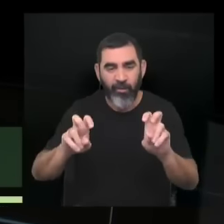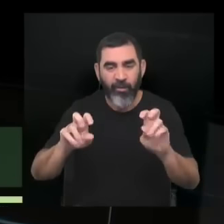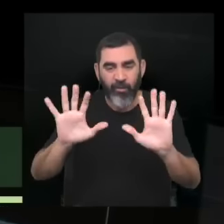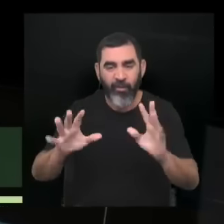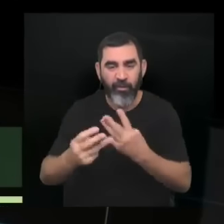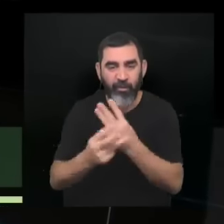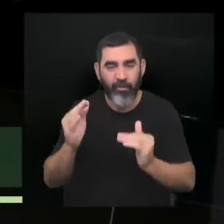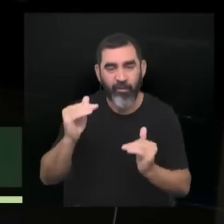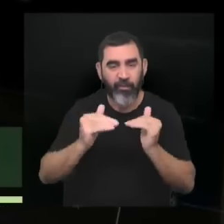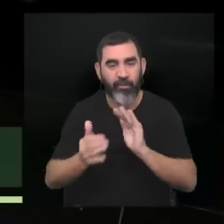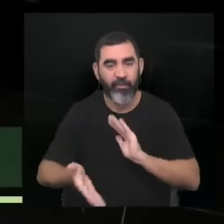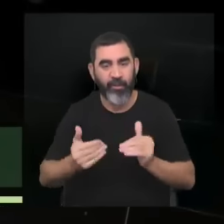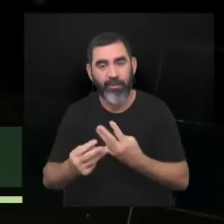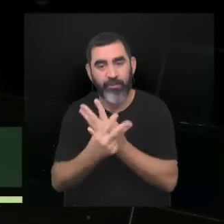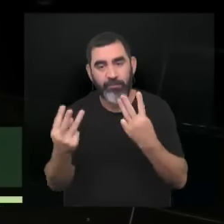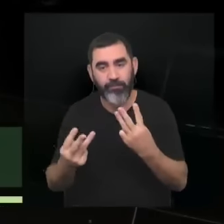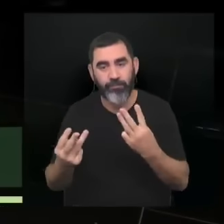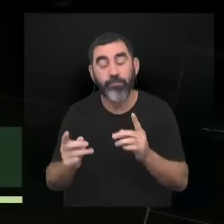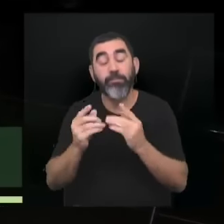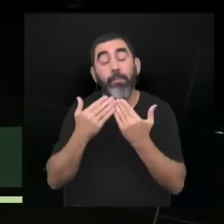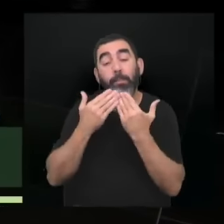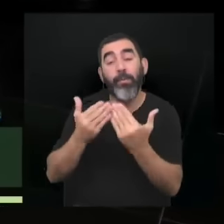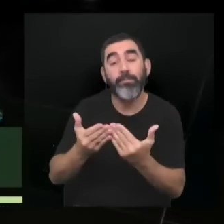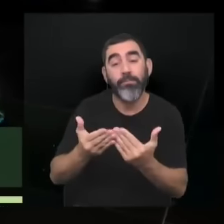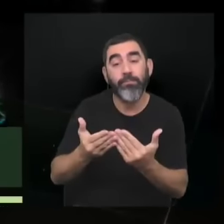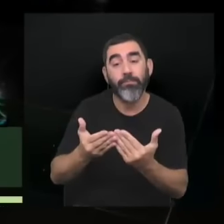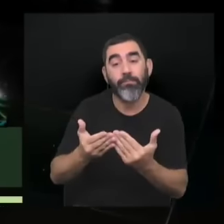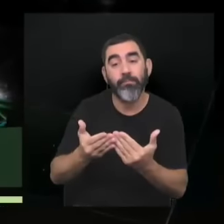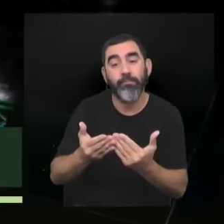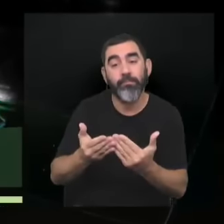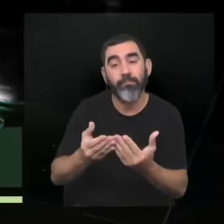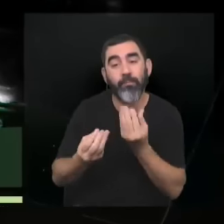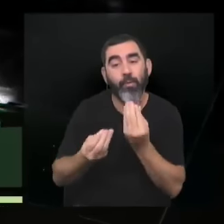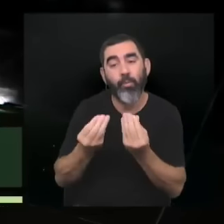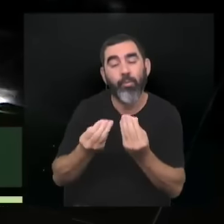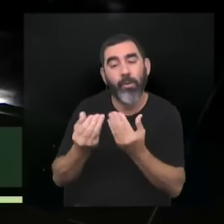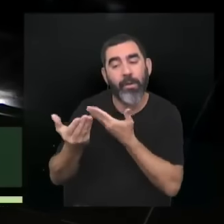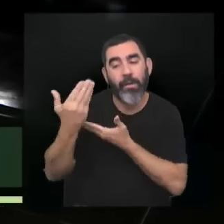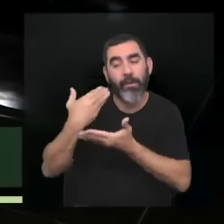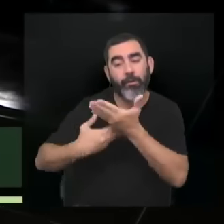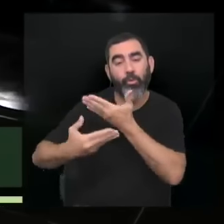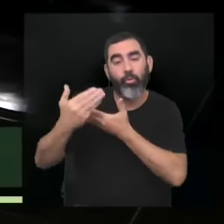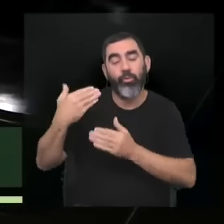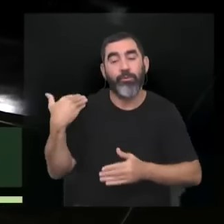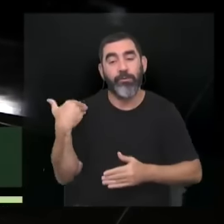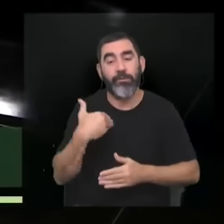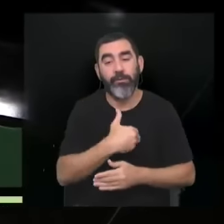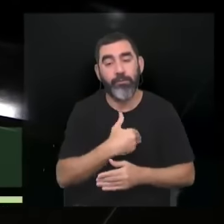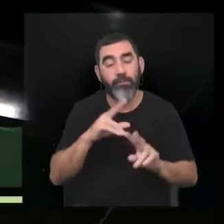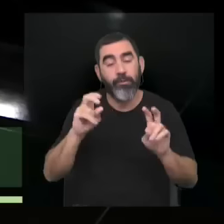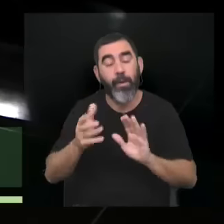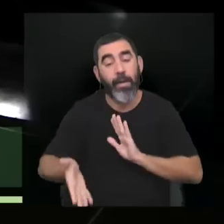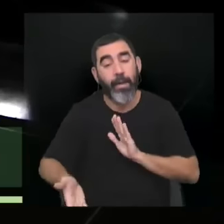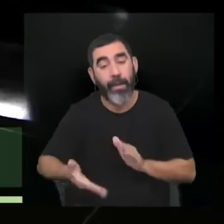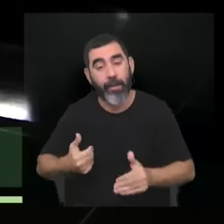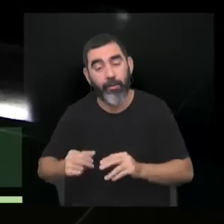esto de la igualdad de género con todo el mundo y después no quería dejar de preguntarte sobre los eh cómo observas los retrocesos que se ven en Argentina en materia de género